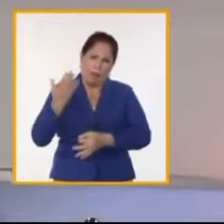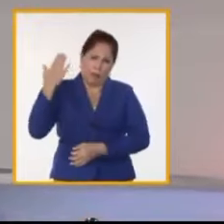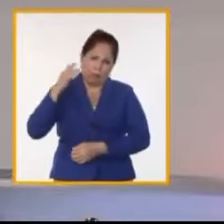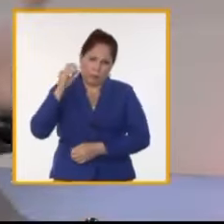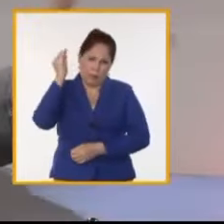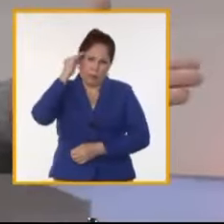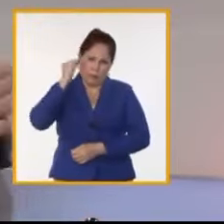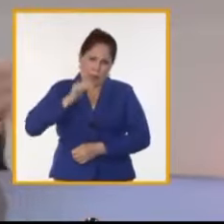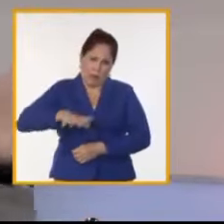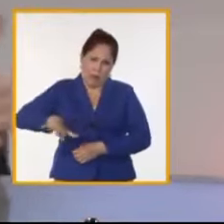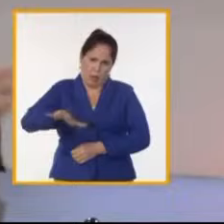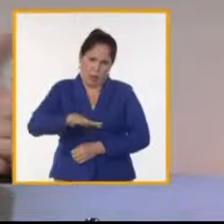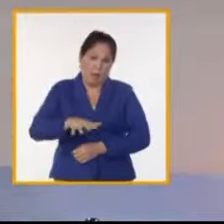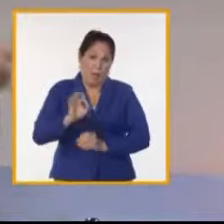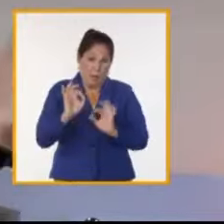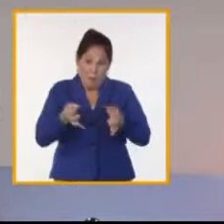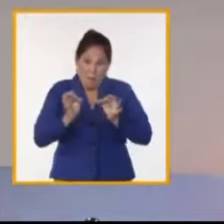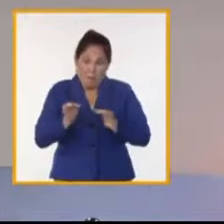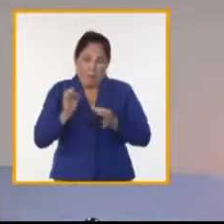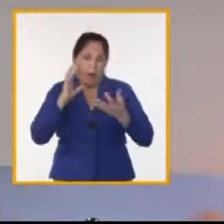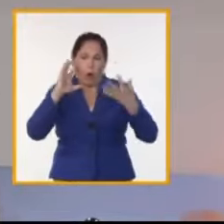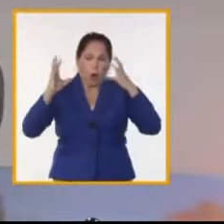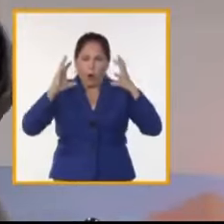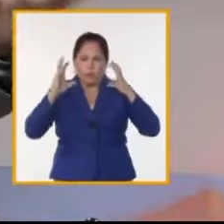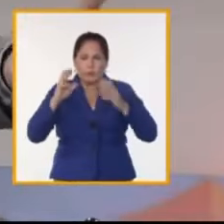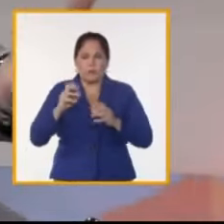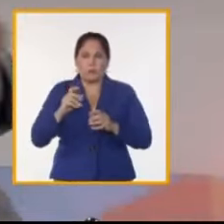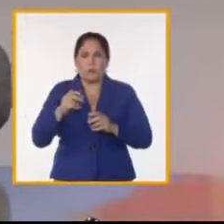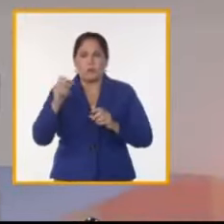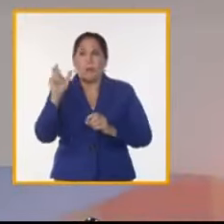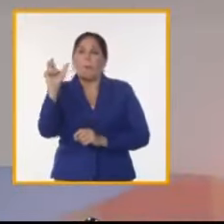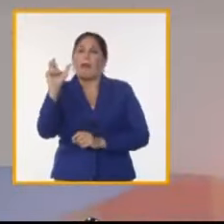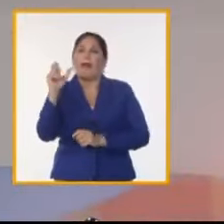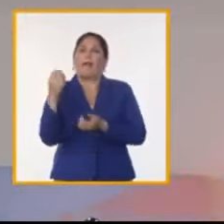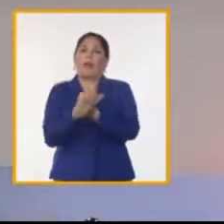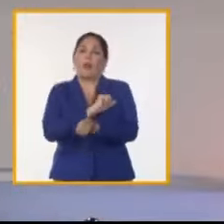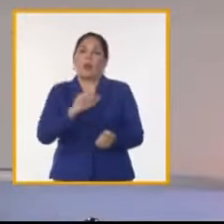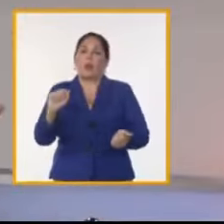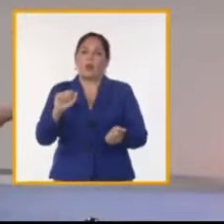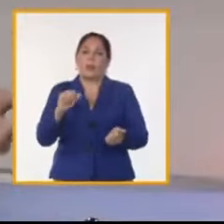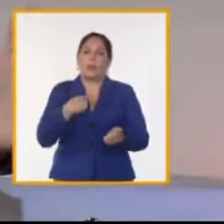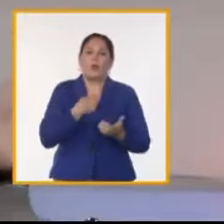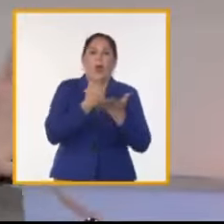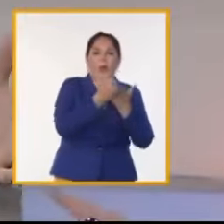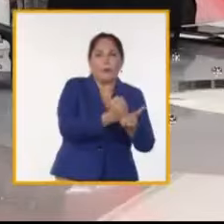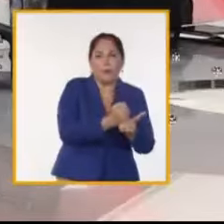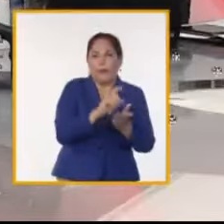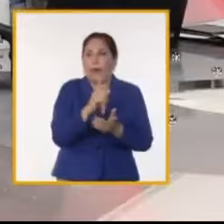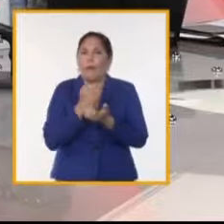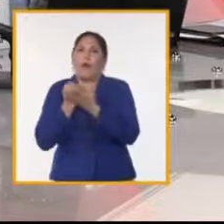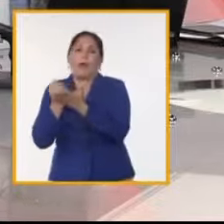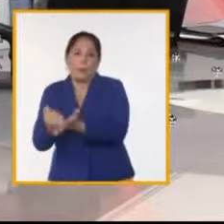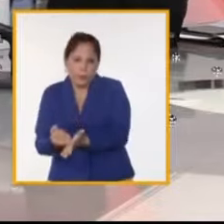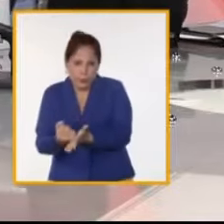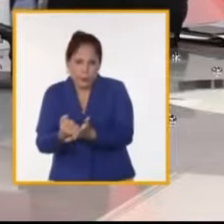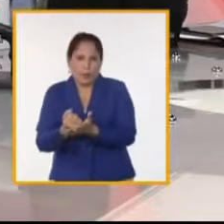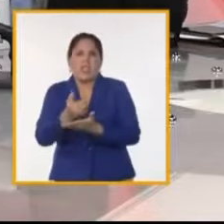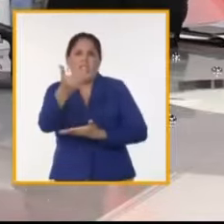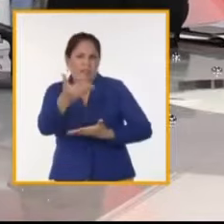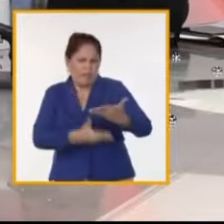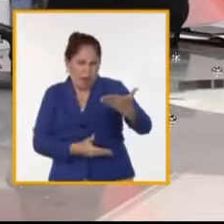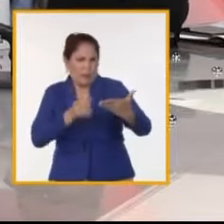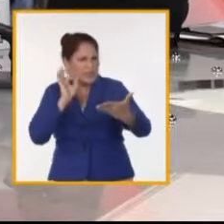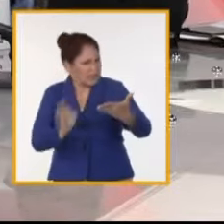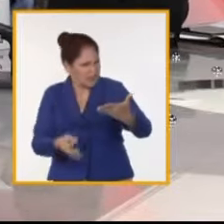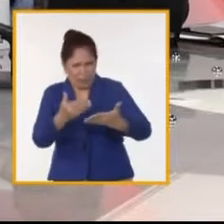ahora por eso fue la la confusión no por la palabra terrorismo de que si colabora de que si patrocina este Este es un informe que todos los años departamento estado